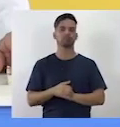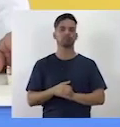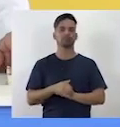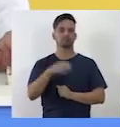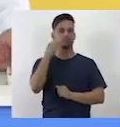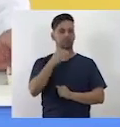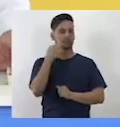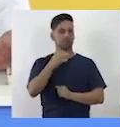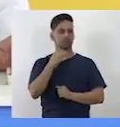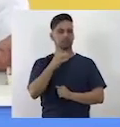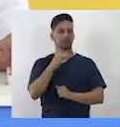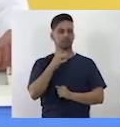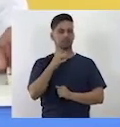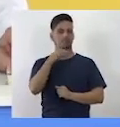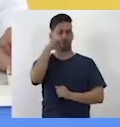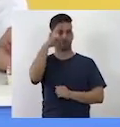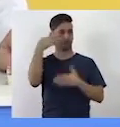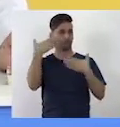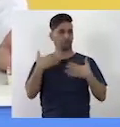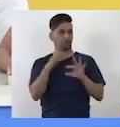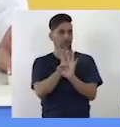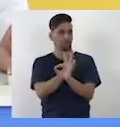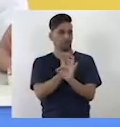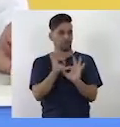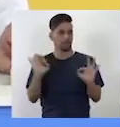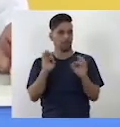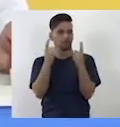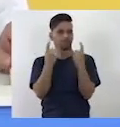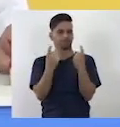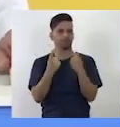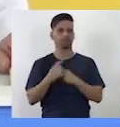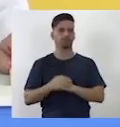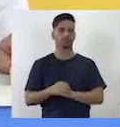la higiene necesaria